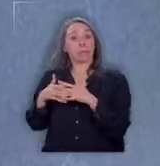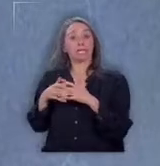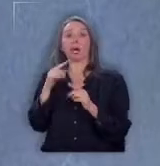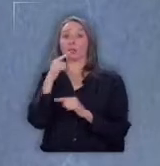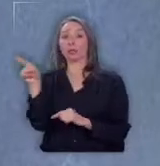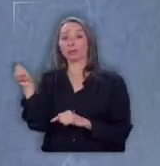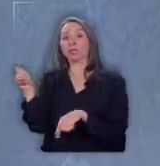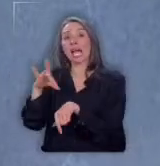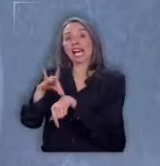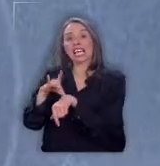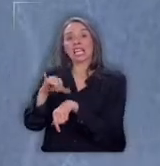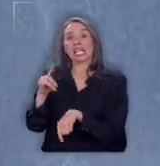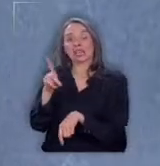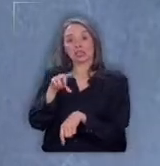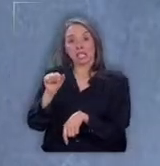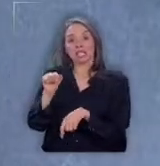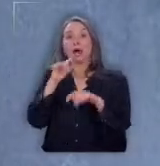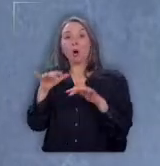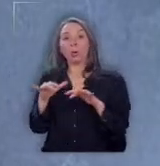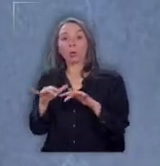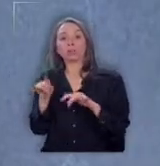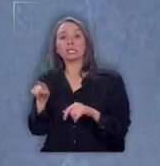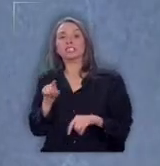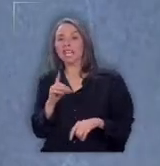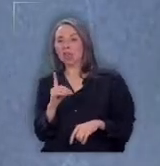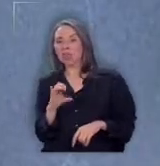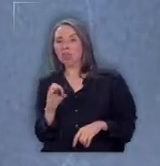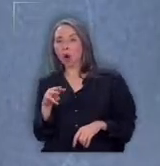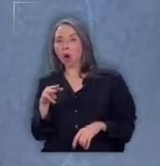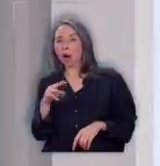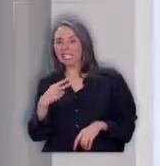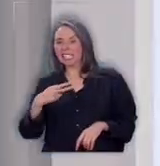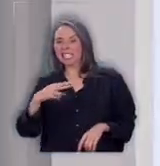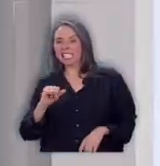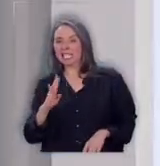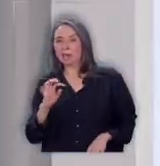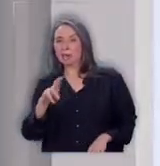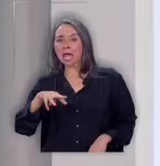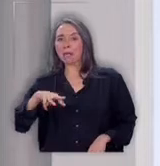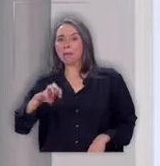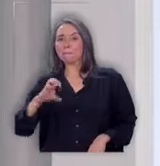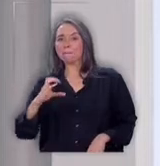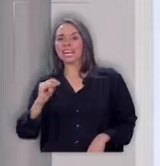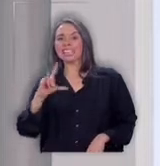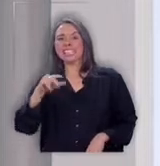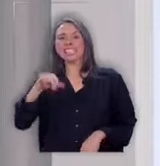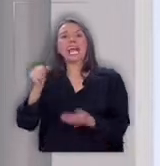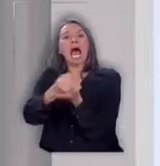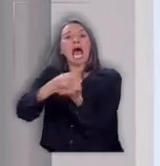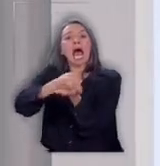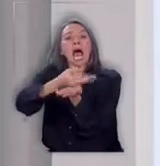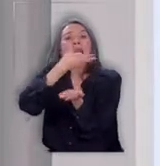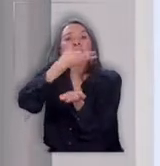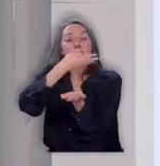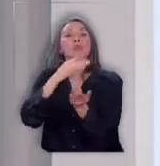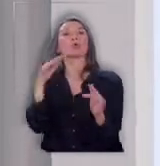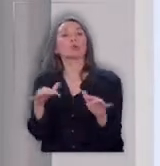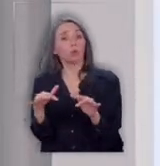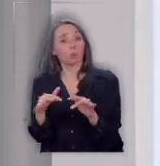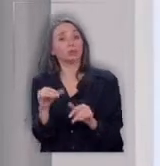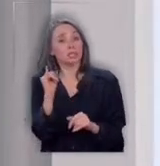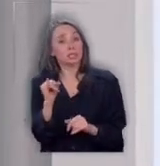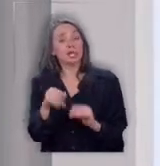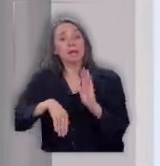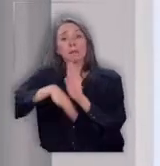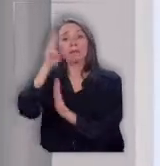ustedes en la centia estaban precisamente utilizando la ivermectina No sí la ivermectina es un medicamento que se usa que